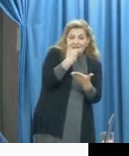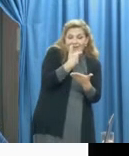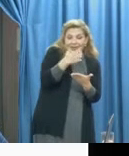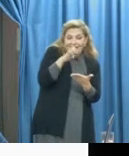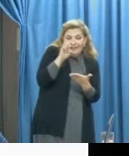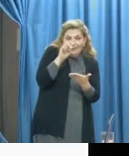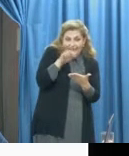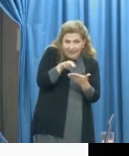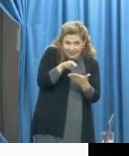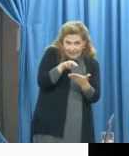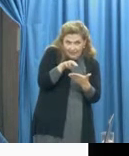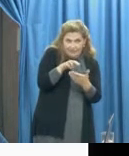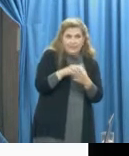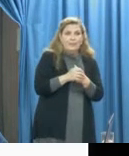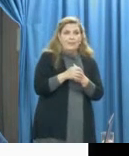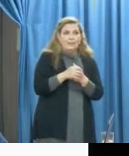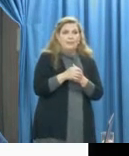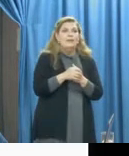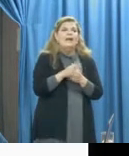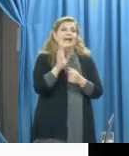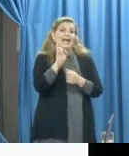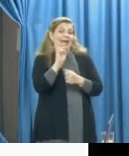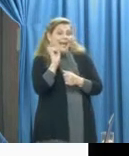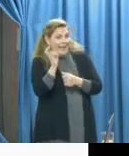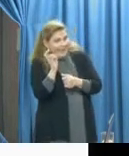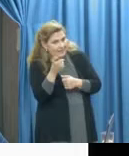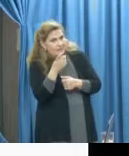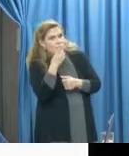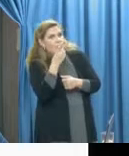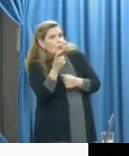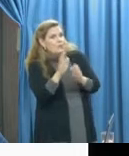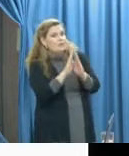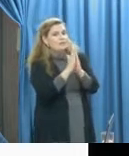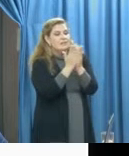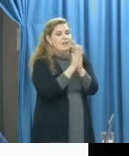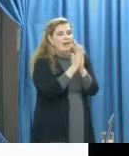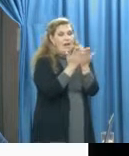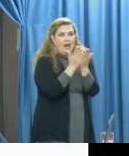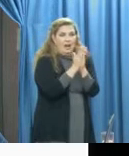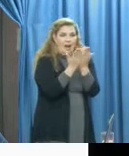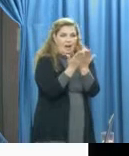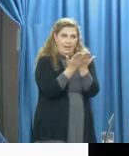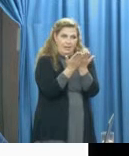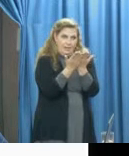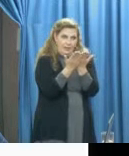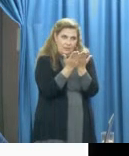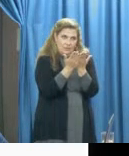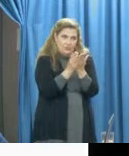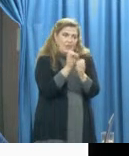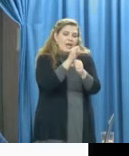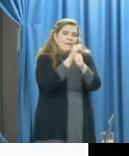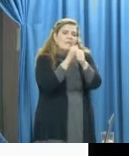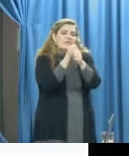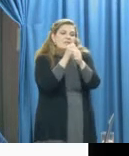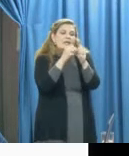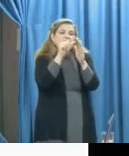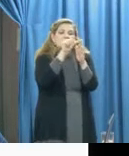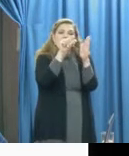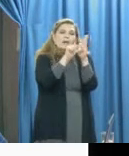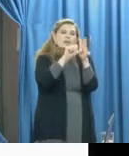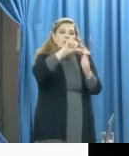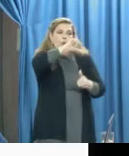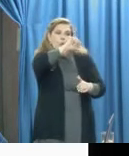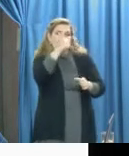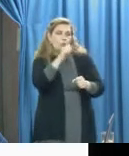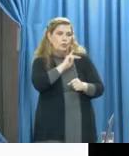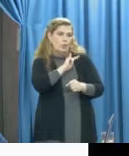a caer en esto. Bueno, eso dice la teoría y eso dice la mayoría de los estudios en otros